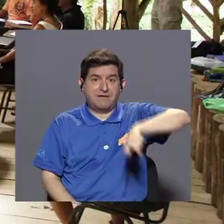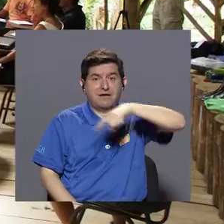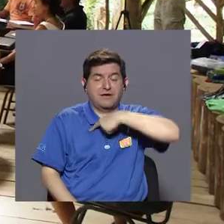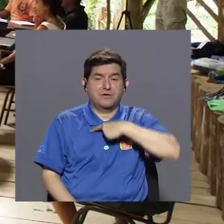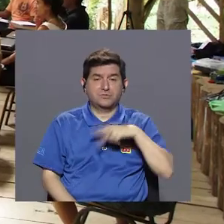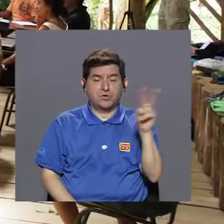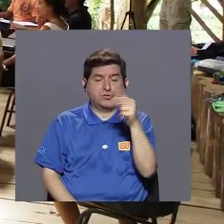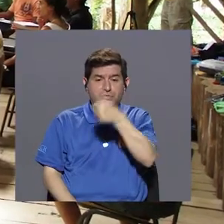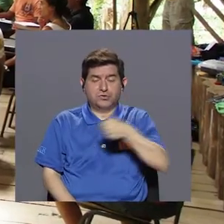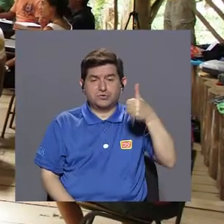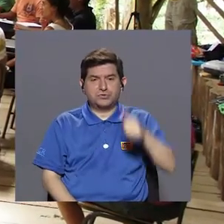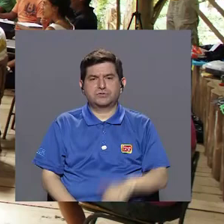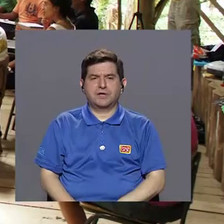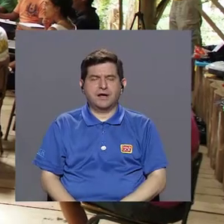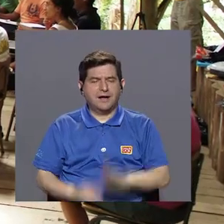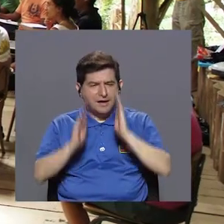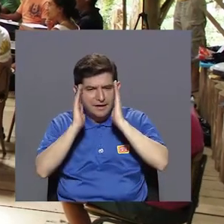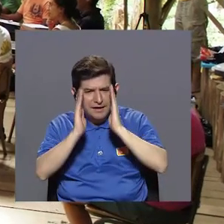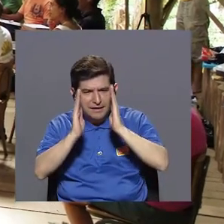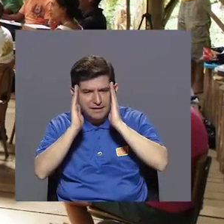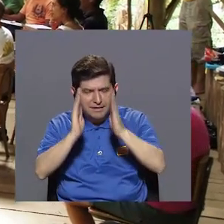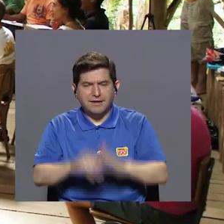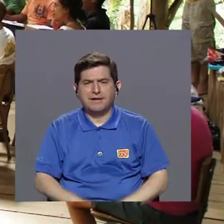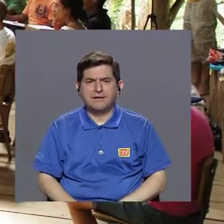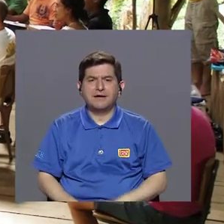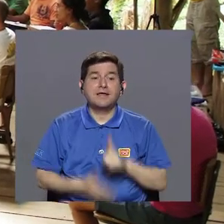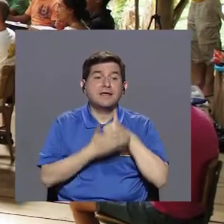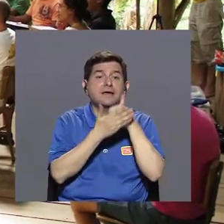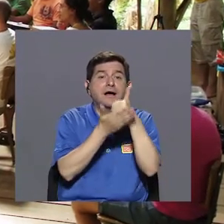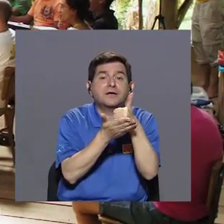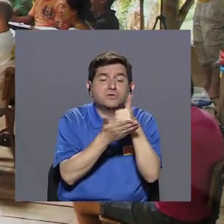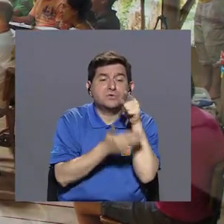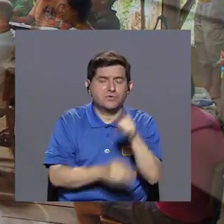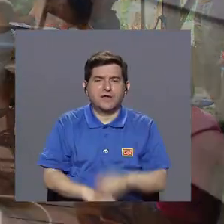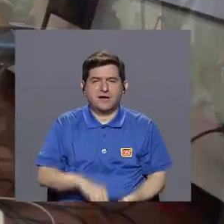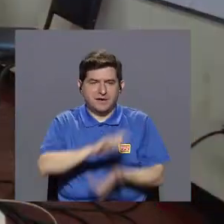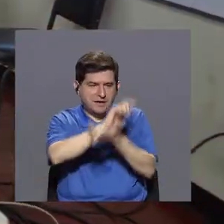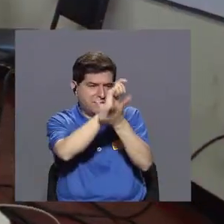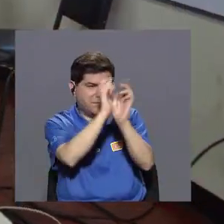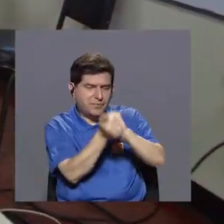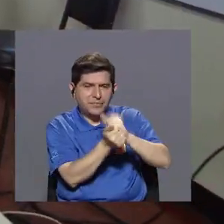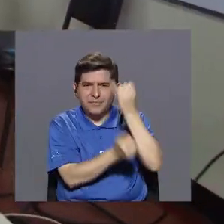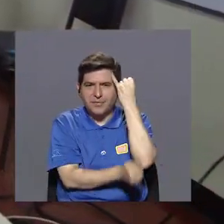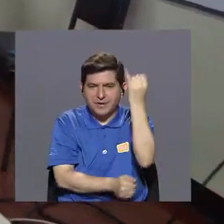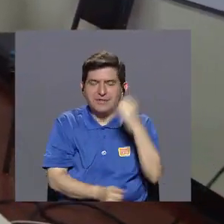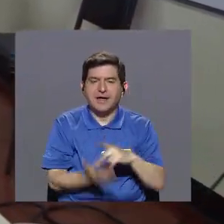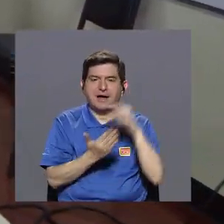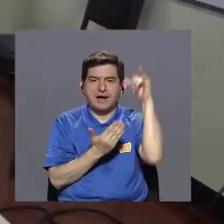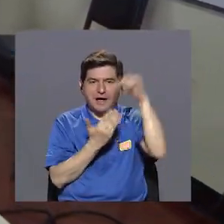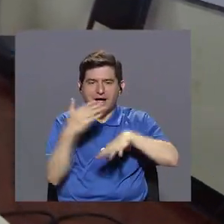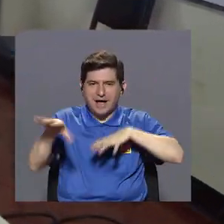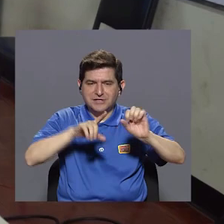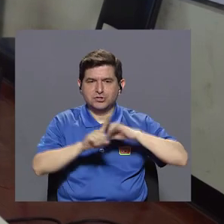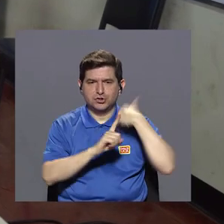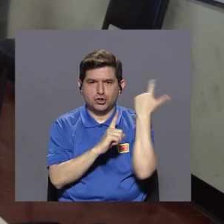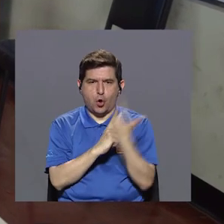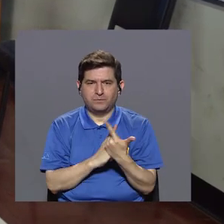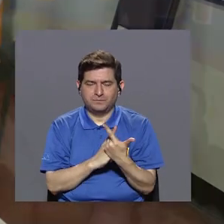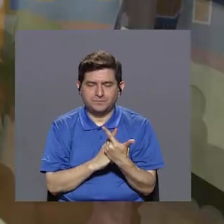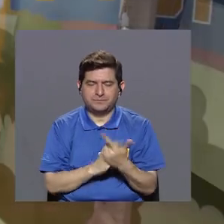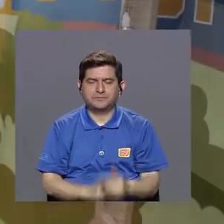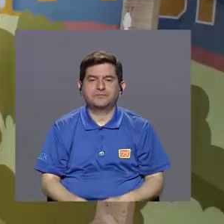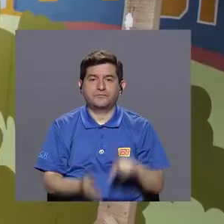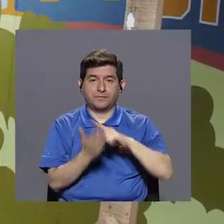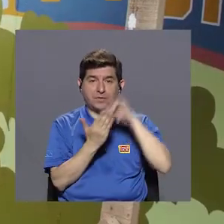Y nosotros desde la vicerrectoría le damos seguimiento y le ayudamos a transformar esa idea en un proyecto de acción